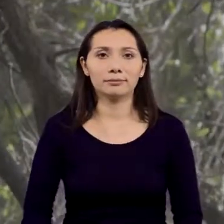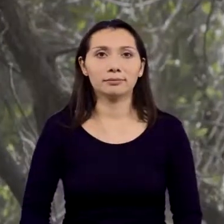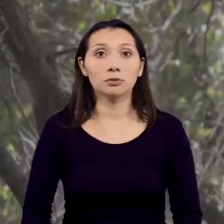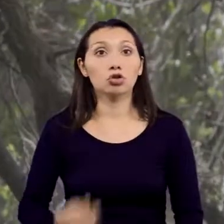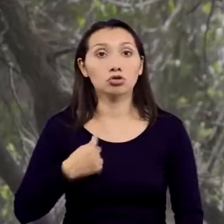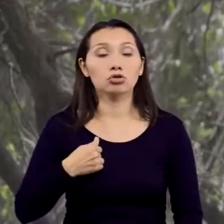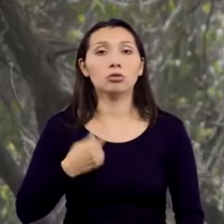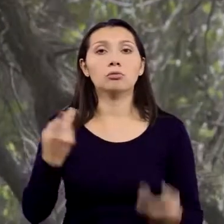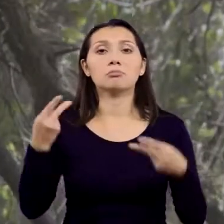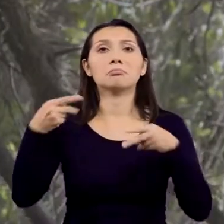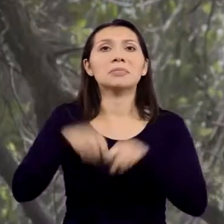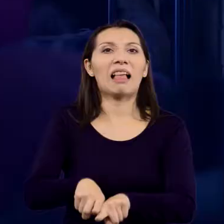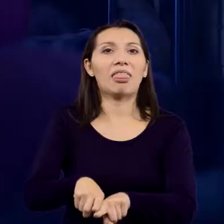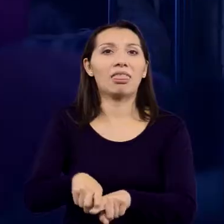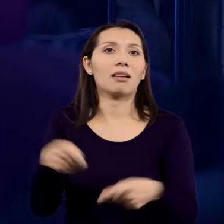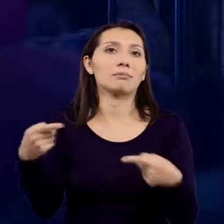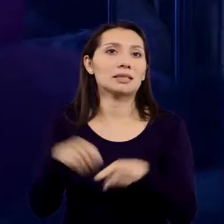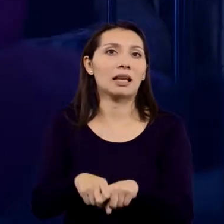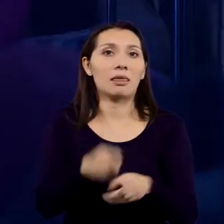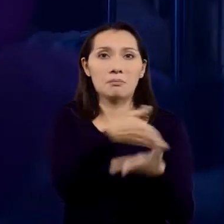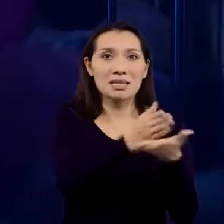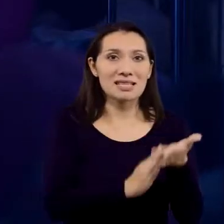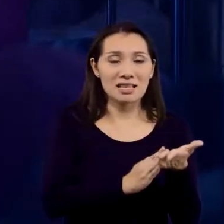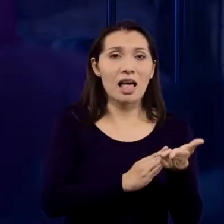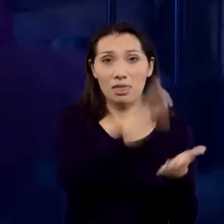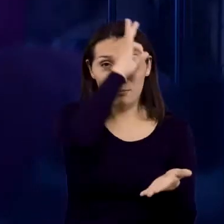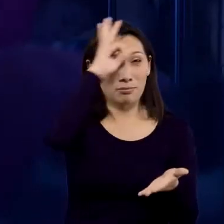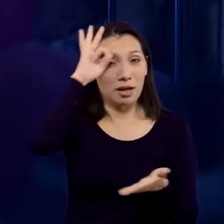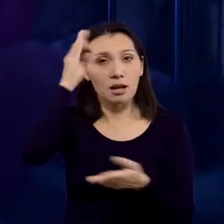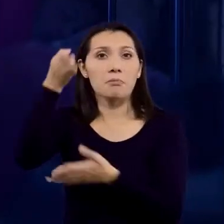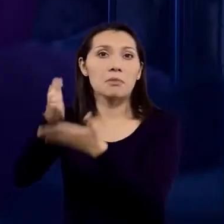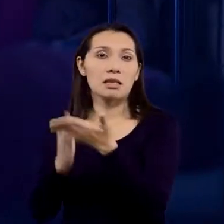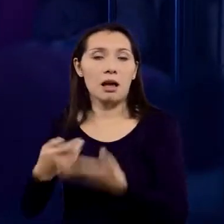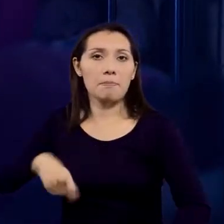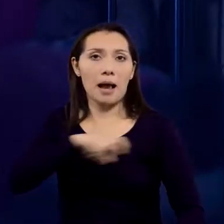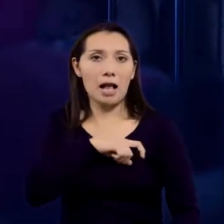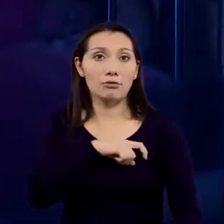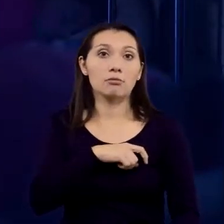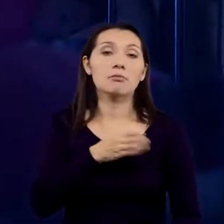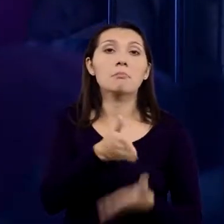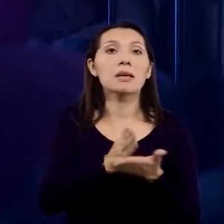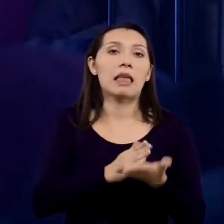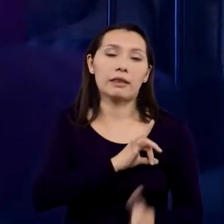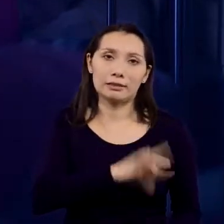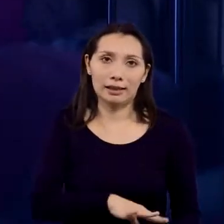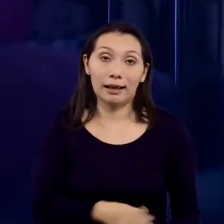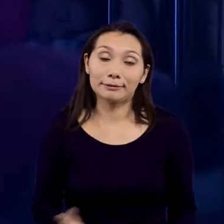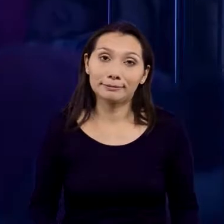Yo soy mestizo. mitad pehuenche, mitad español, mitad chileno yo.